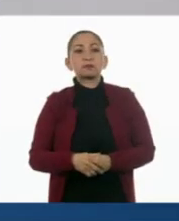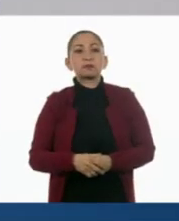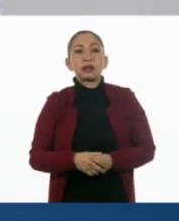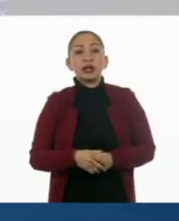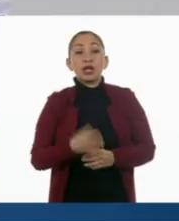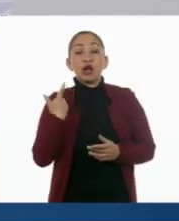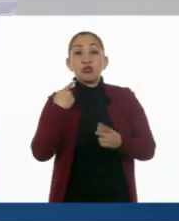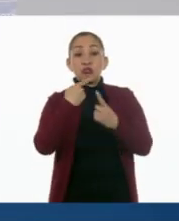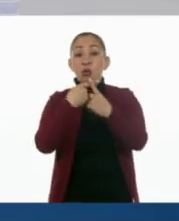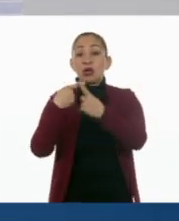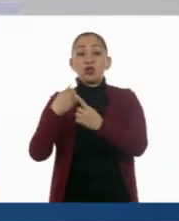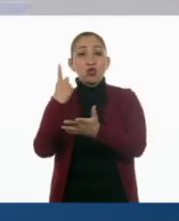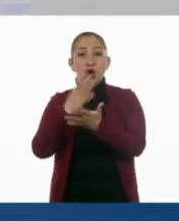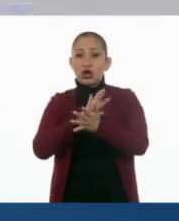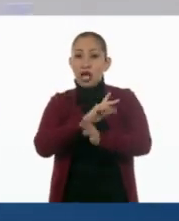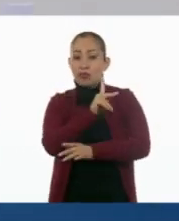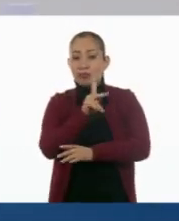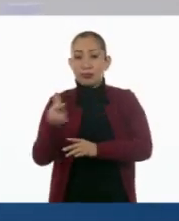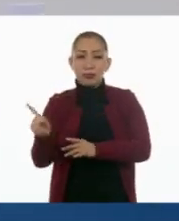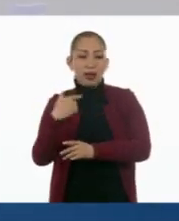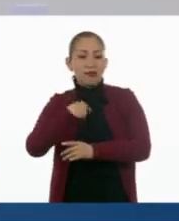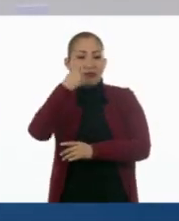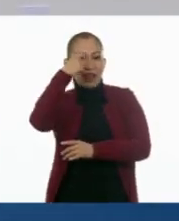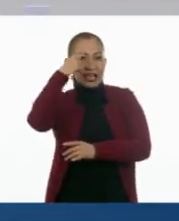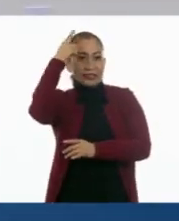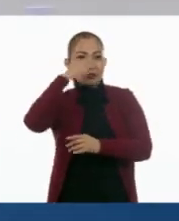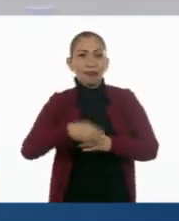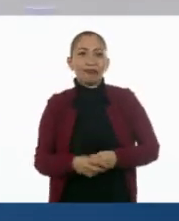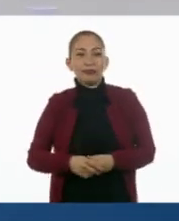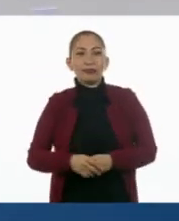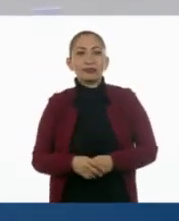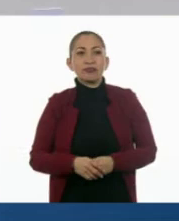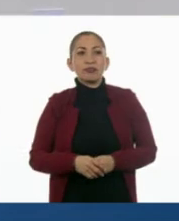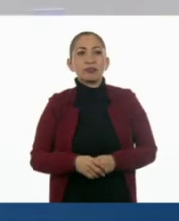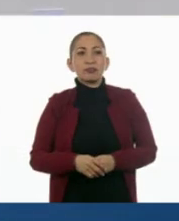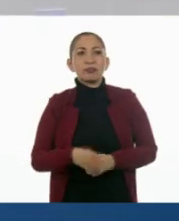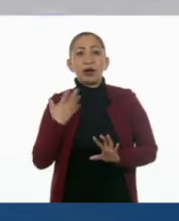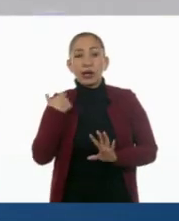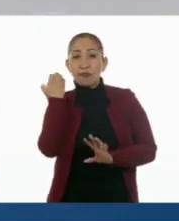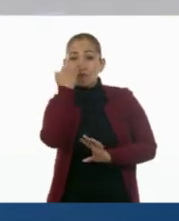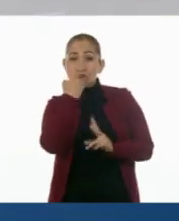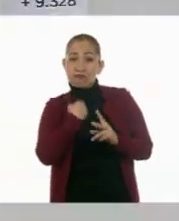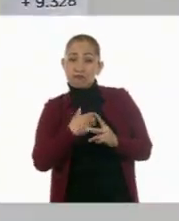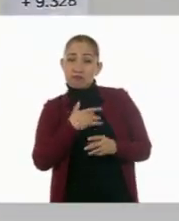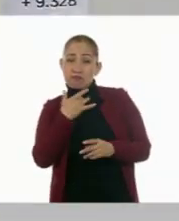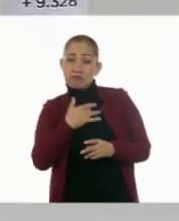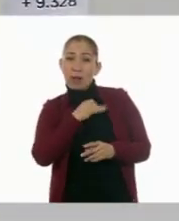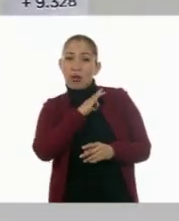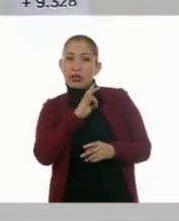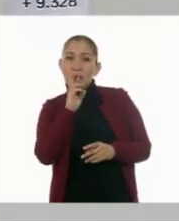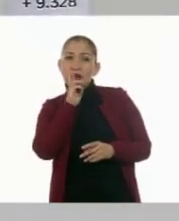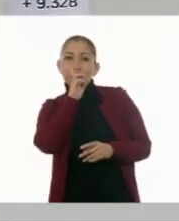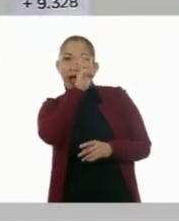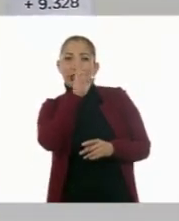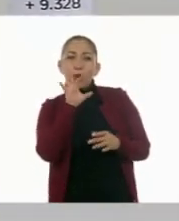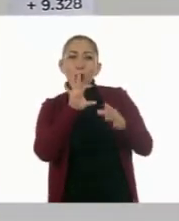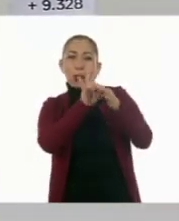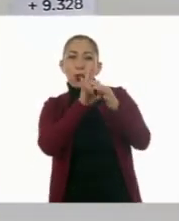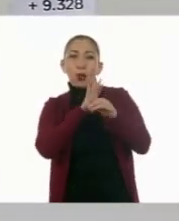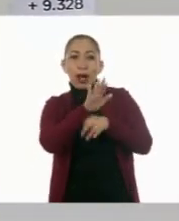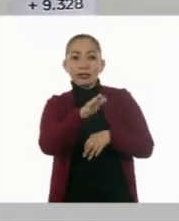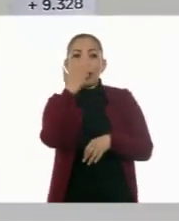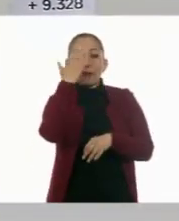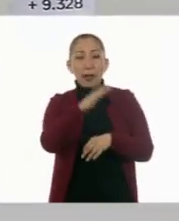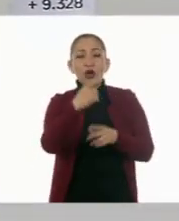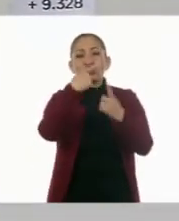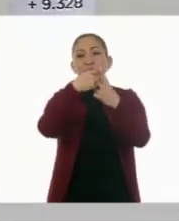quedan puras sumas. Así es. La verdad es que está más fácil. Sí. Porque calculando podríamos llegar a este resultado. Para empezar, ya sabemos